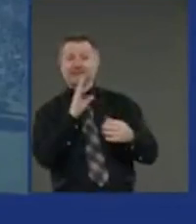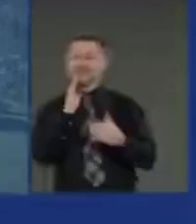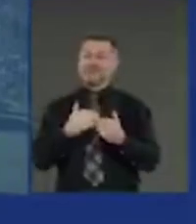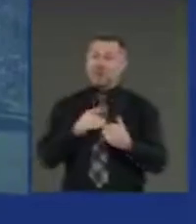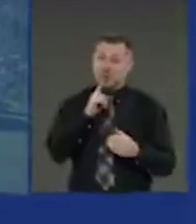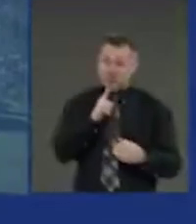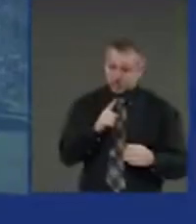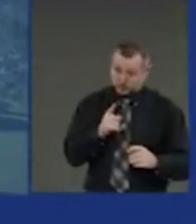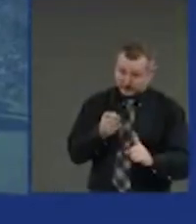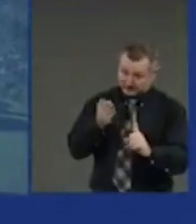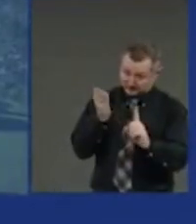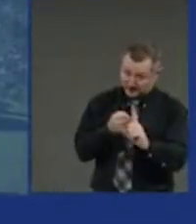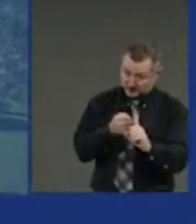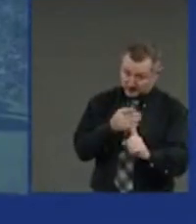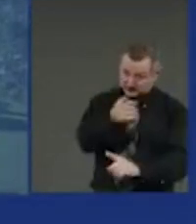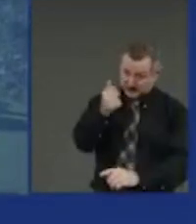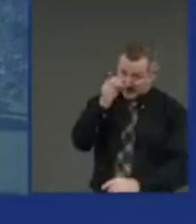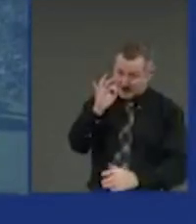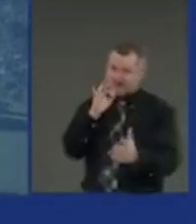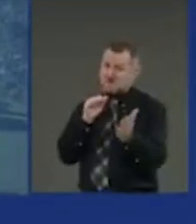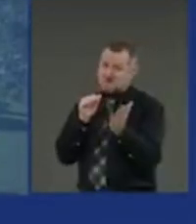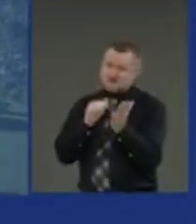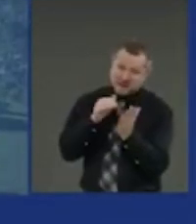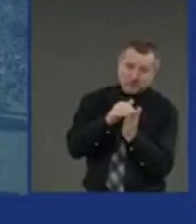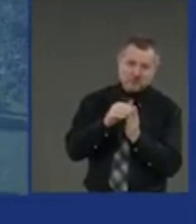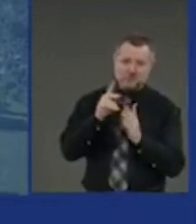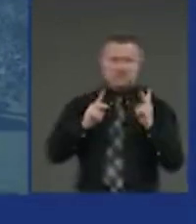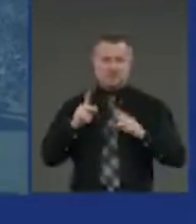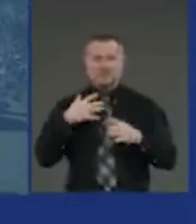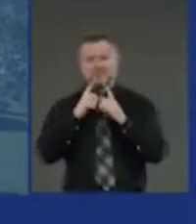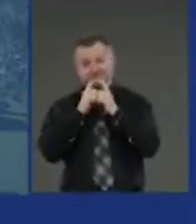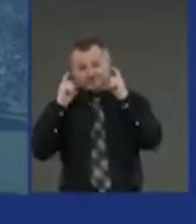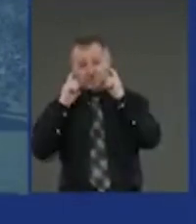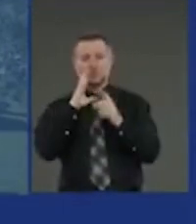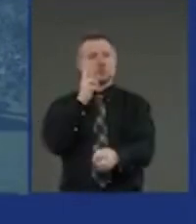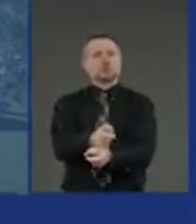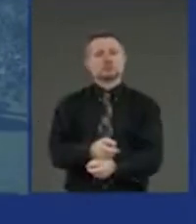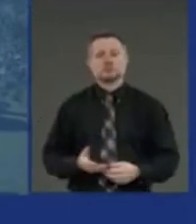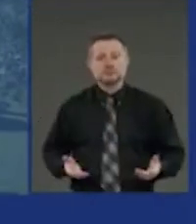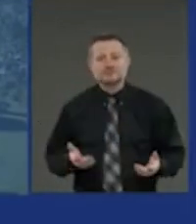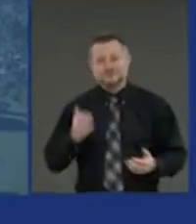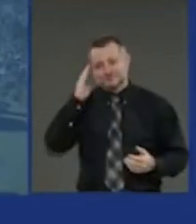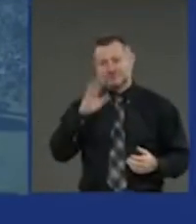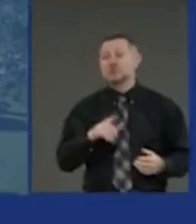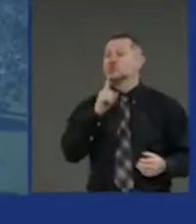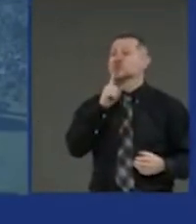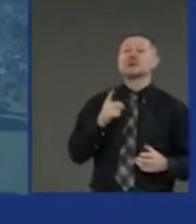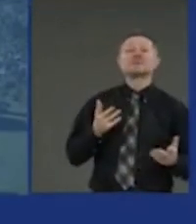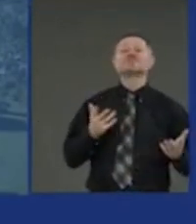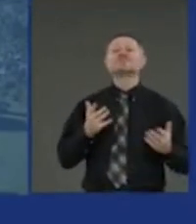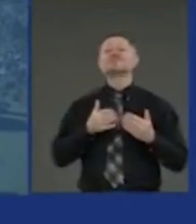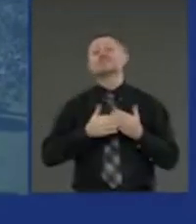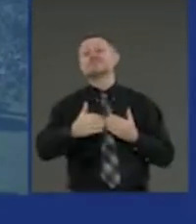llamado para recordar que la reapertura de la ciudad de Nueva York no significa que las cosas volverán a ser como antes, por lo que calificó el hecho como una nueva